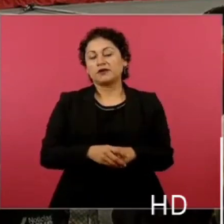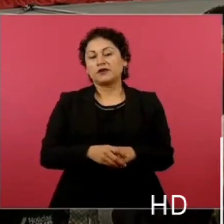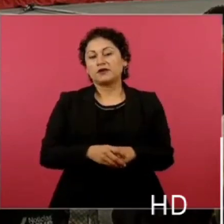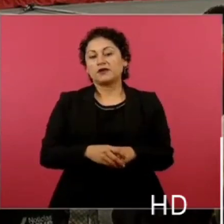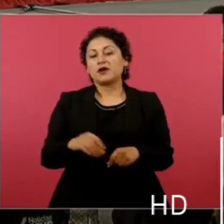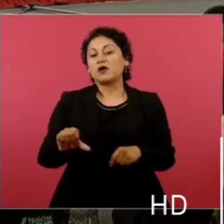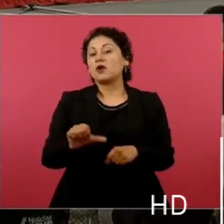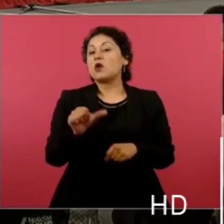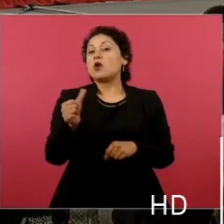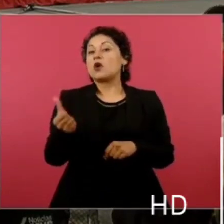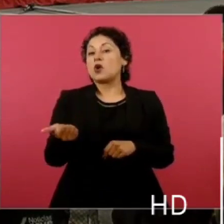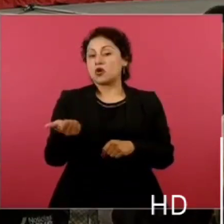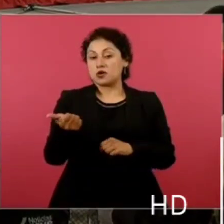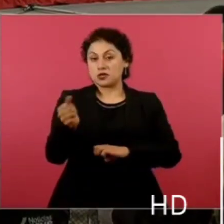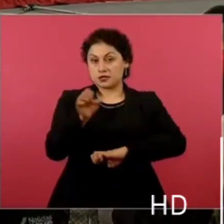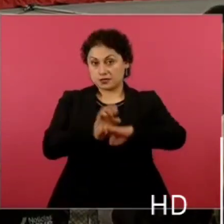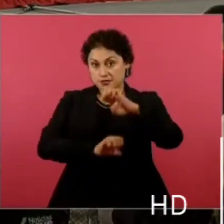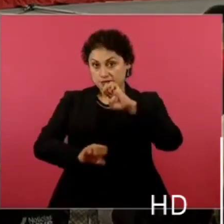otras empresas